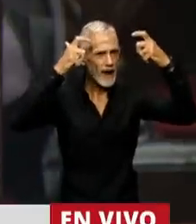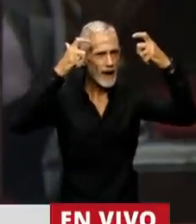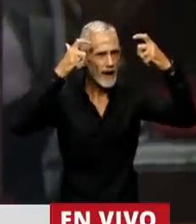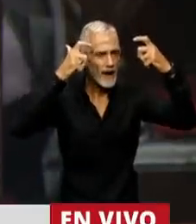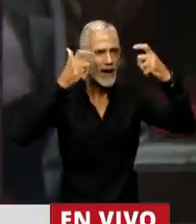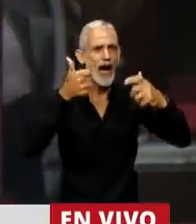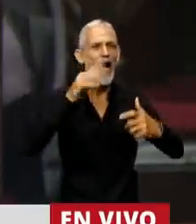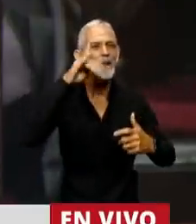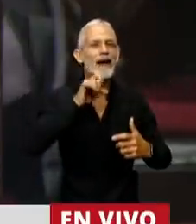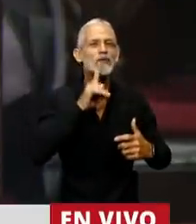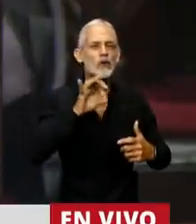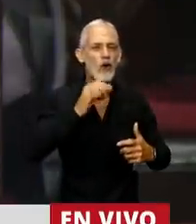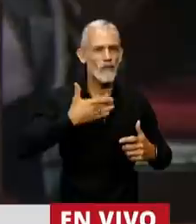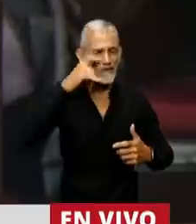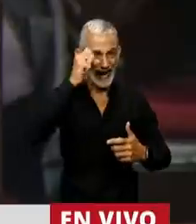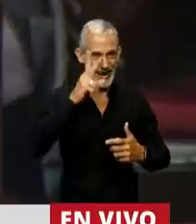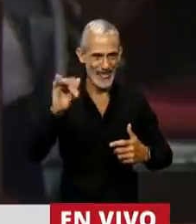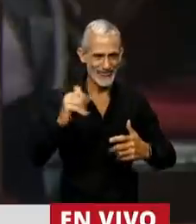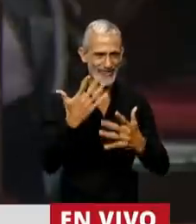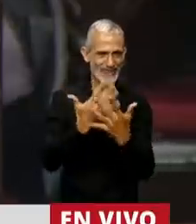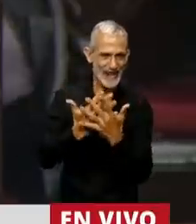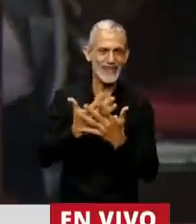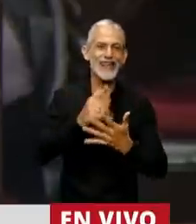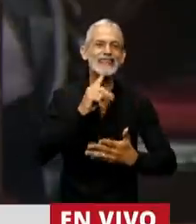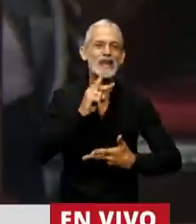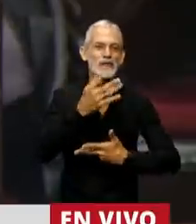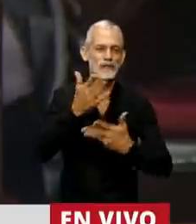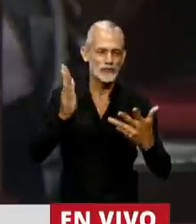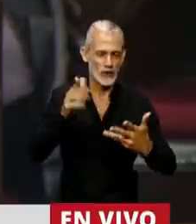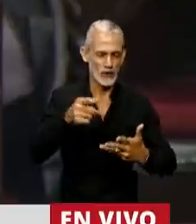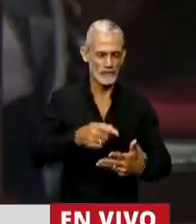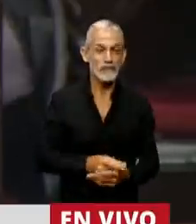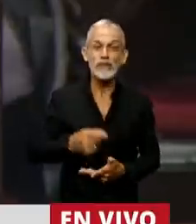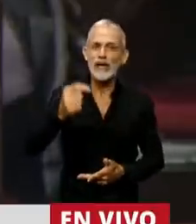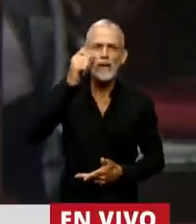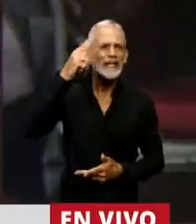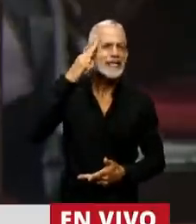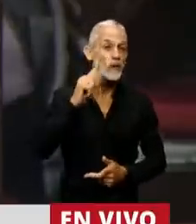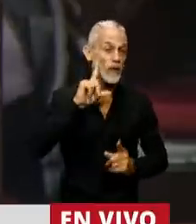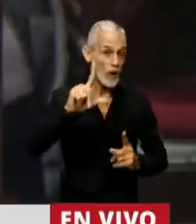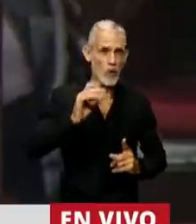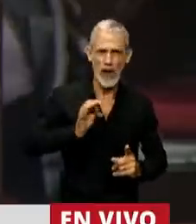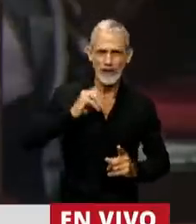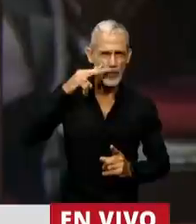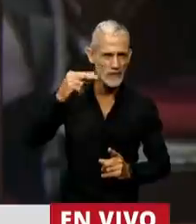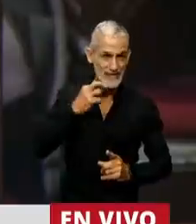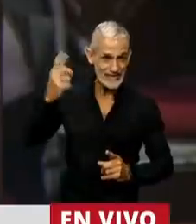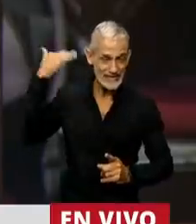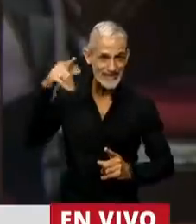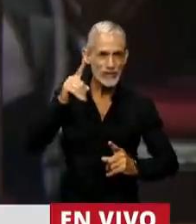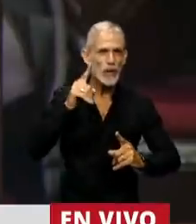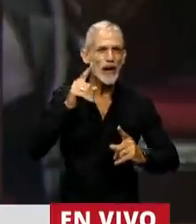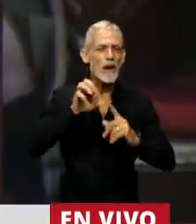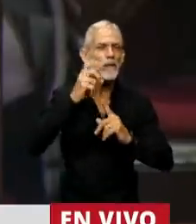Fernández, dicha ante la televisión impúdica. El 29 de julio de 2019, en